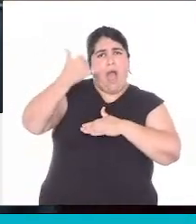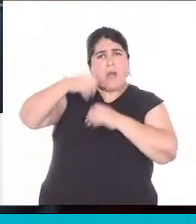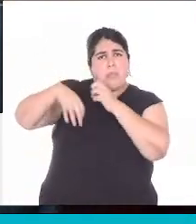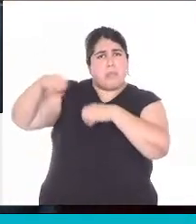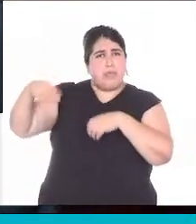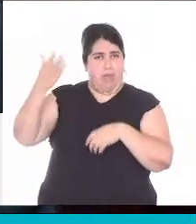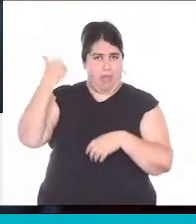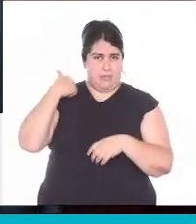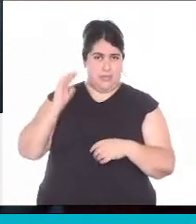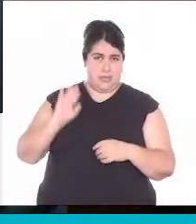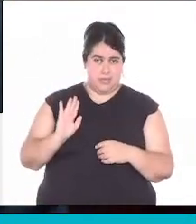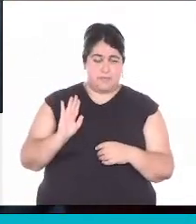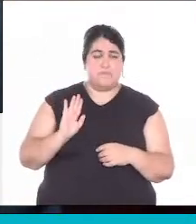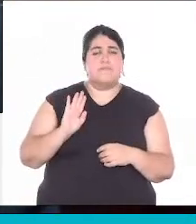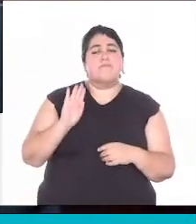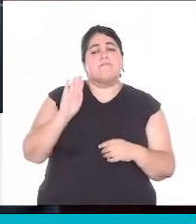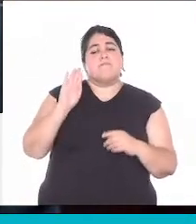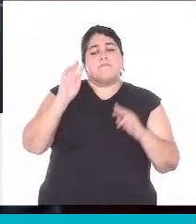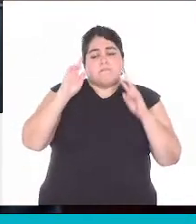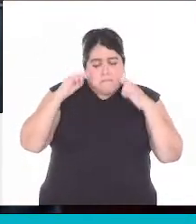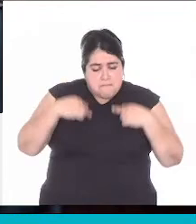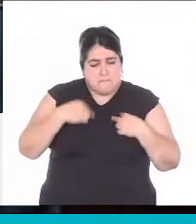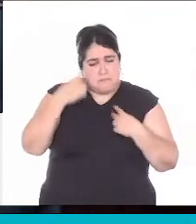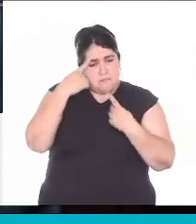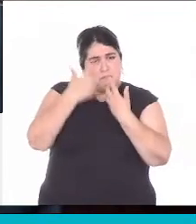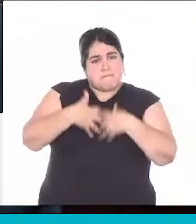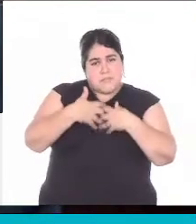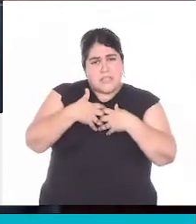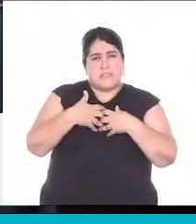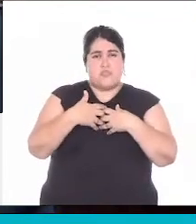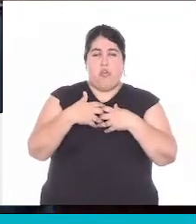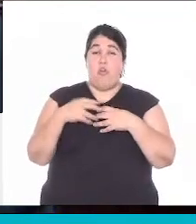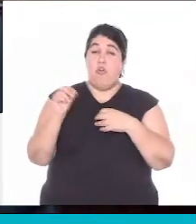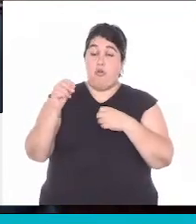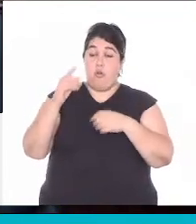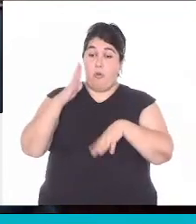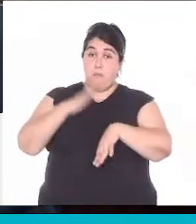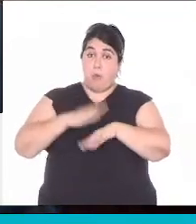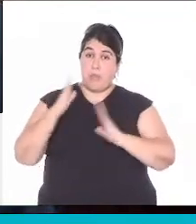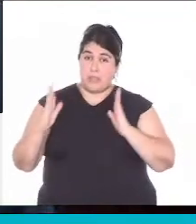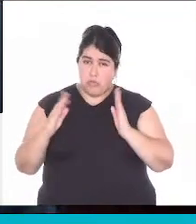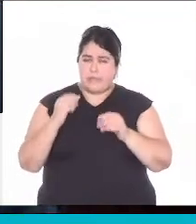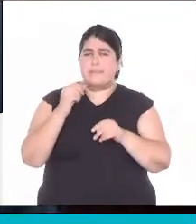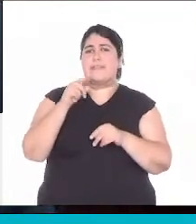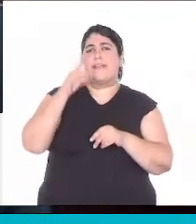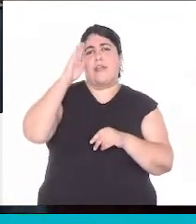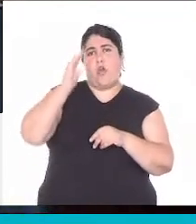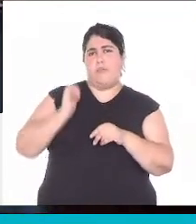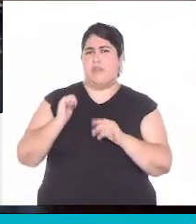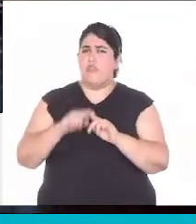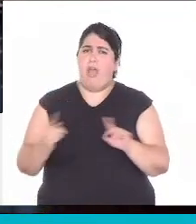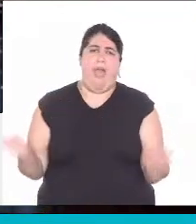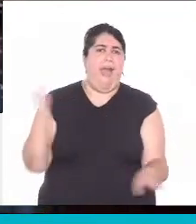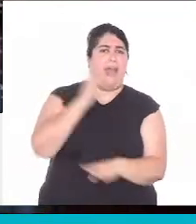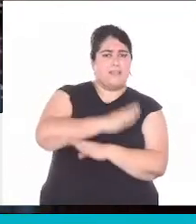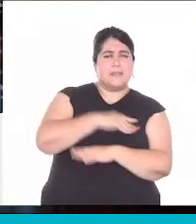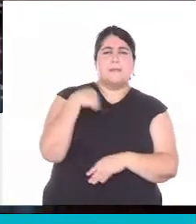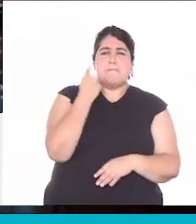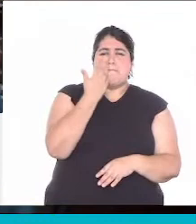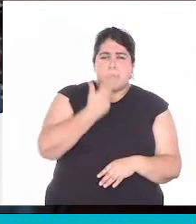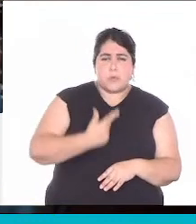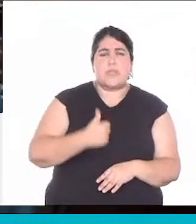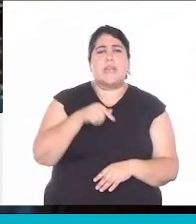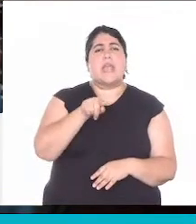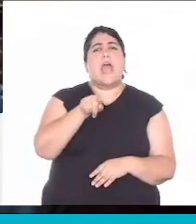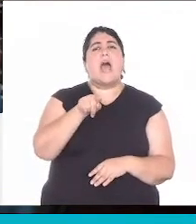autocríticas, digo, en la etapa previa al golpe, ¿no? Me parece que uno debería empezar a escuchar, me gustaría que